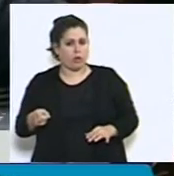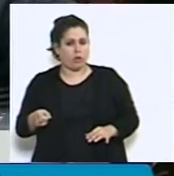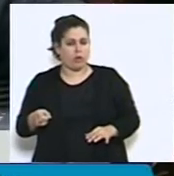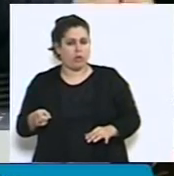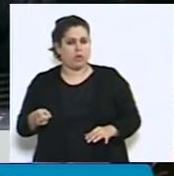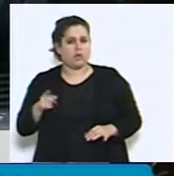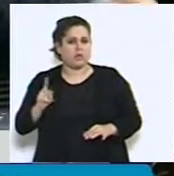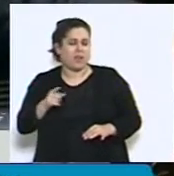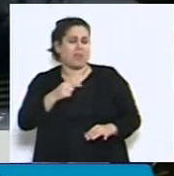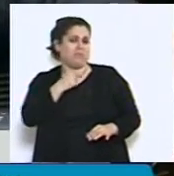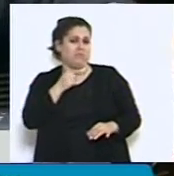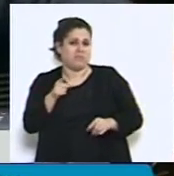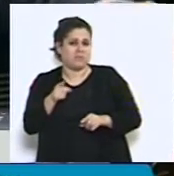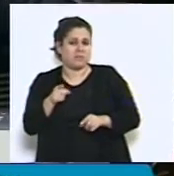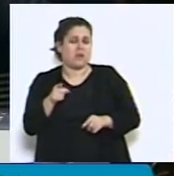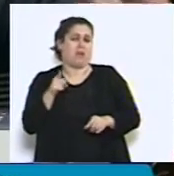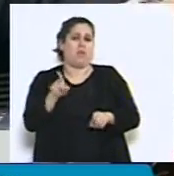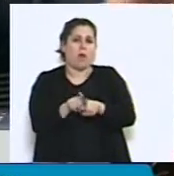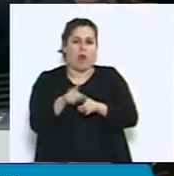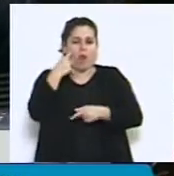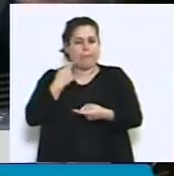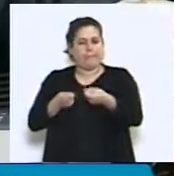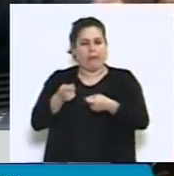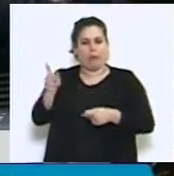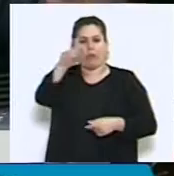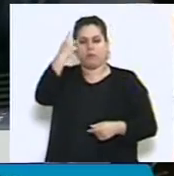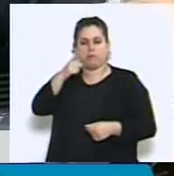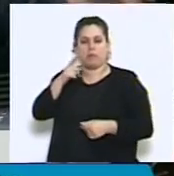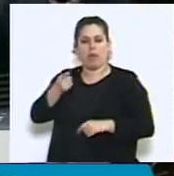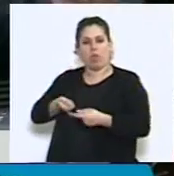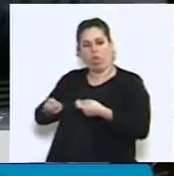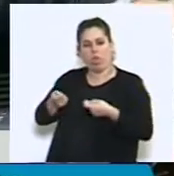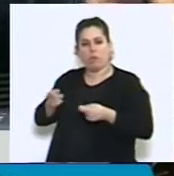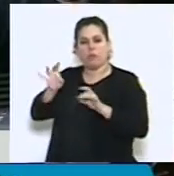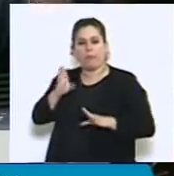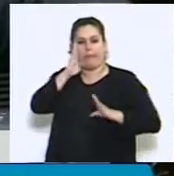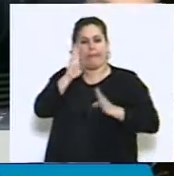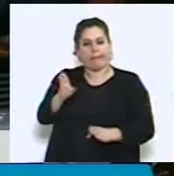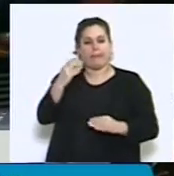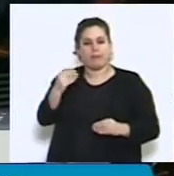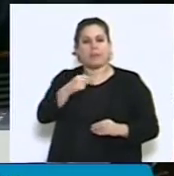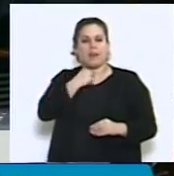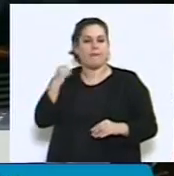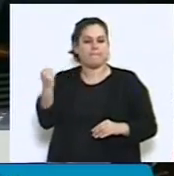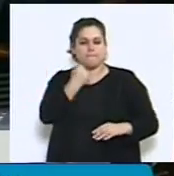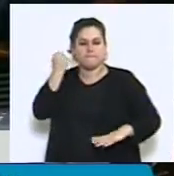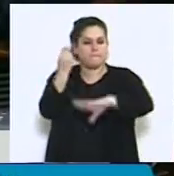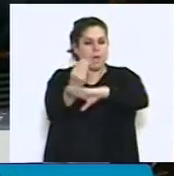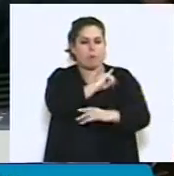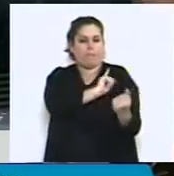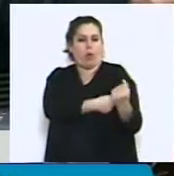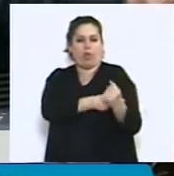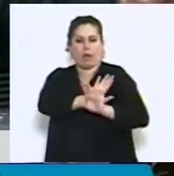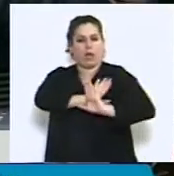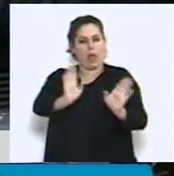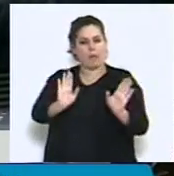estructura clientelar y a un manejo del Estado que solo pensaba en perpetuarse en el poder a lo que